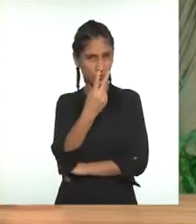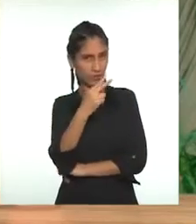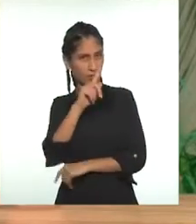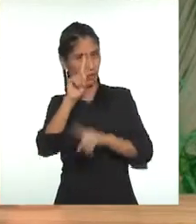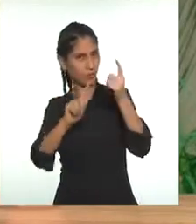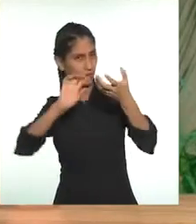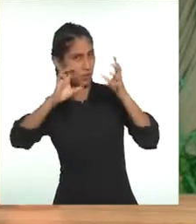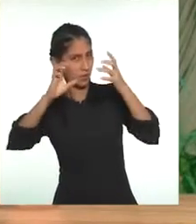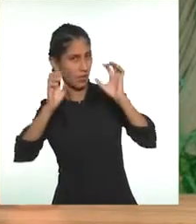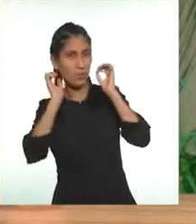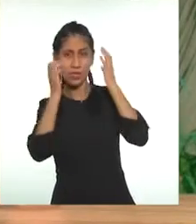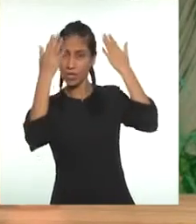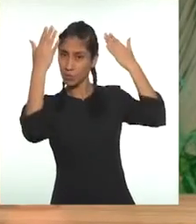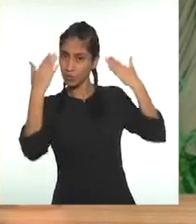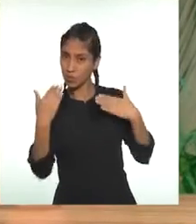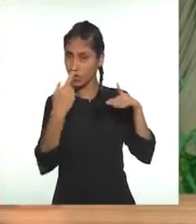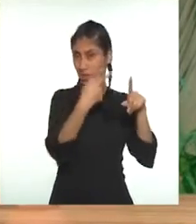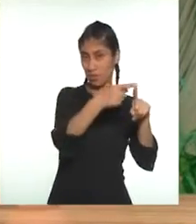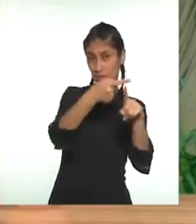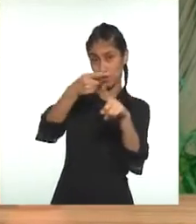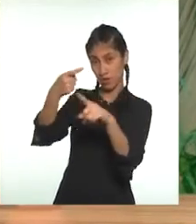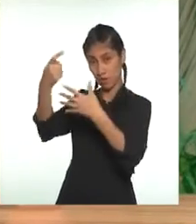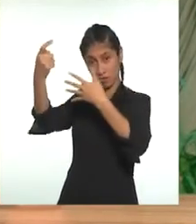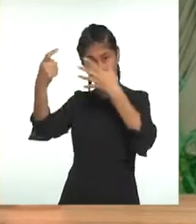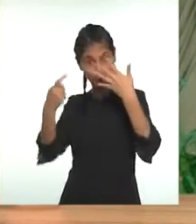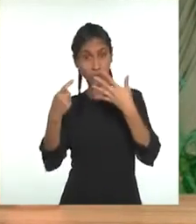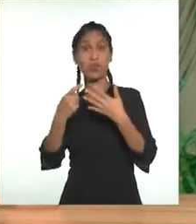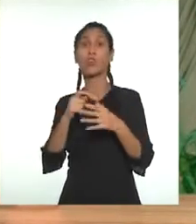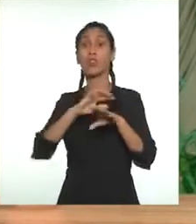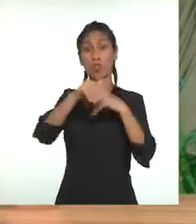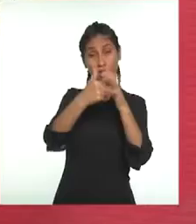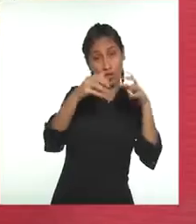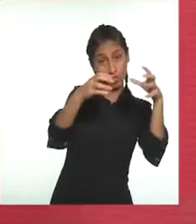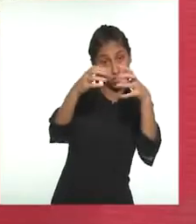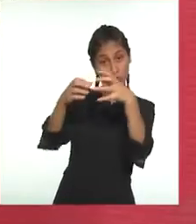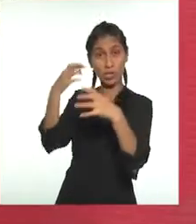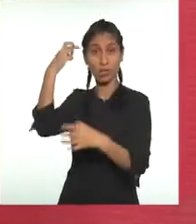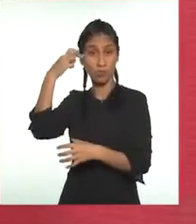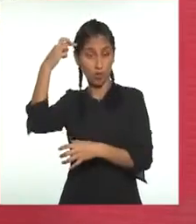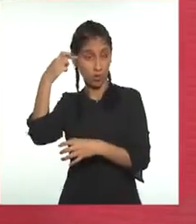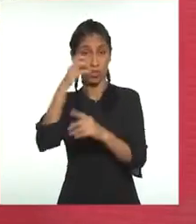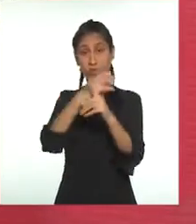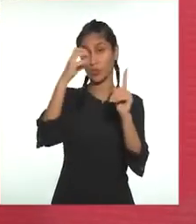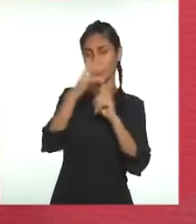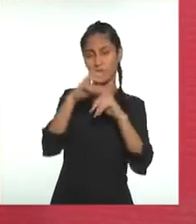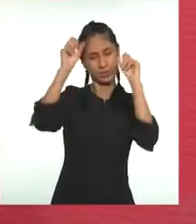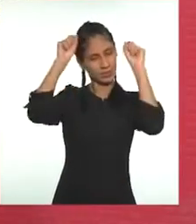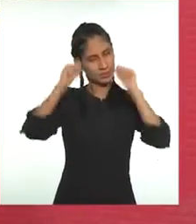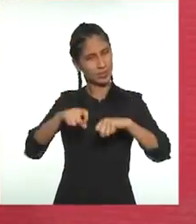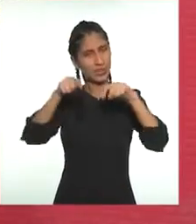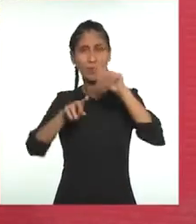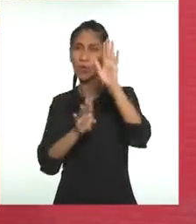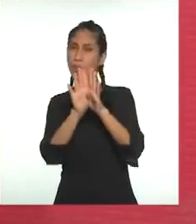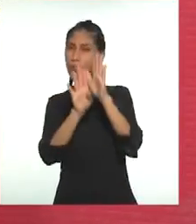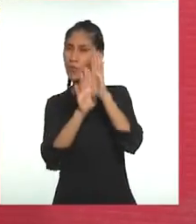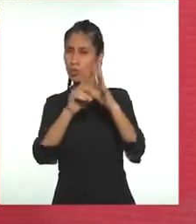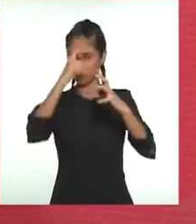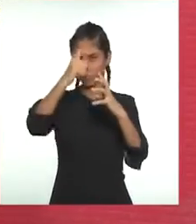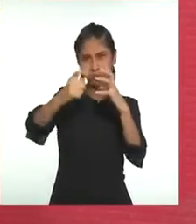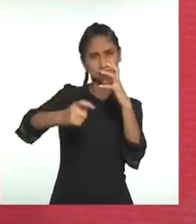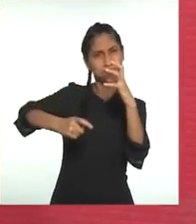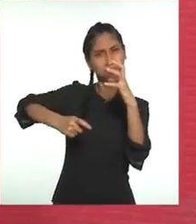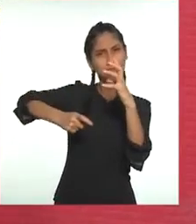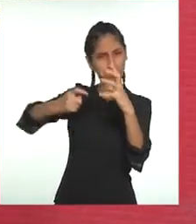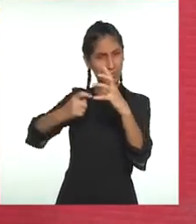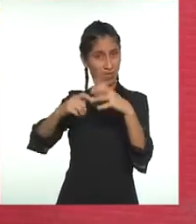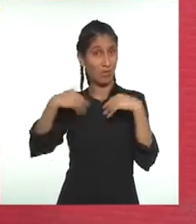la participación de las mujeres en distintos ámbitos, sociales, políticos y culturales. Claro que sí. Estamos en un proceso mundial de lograr equidad